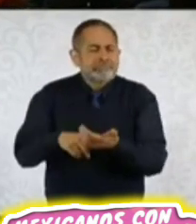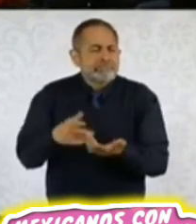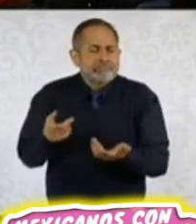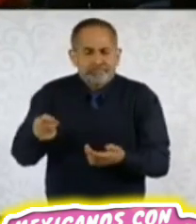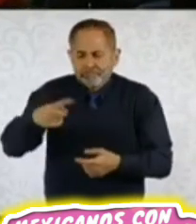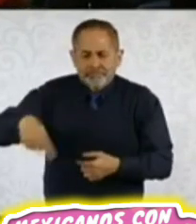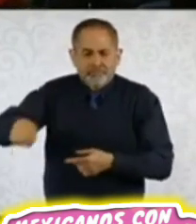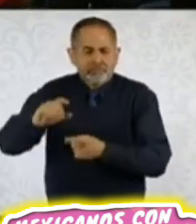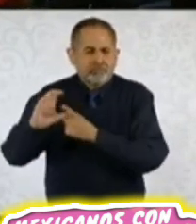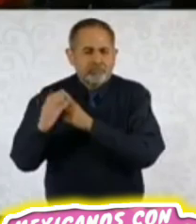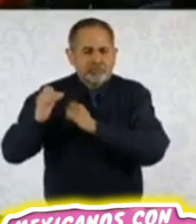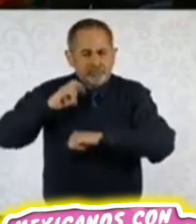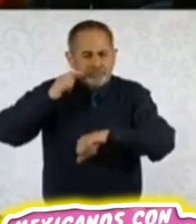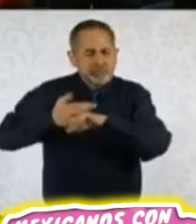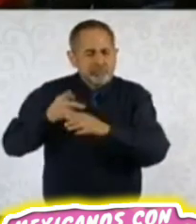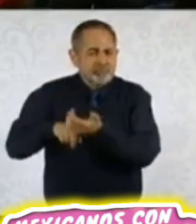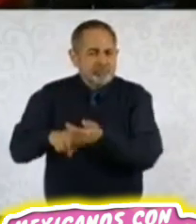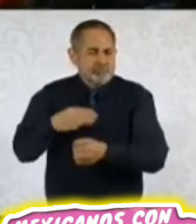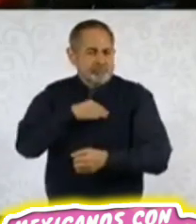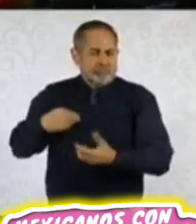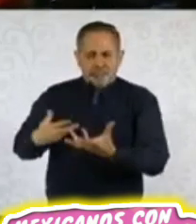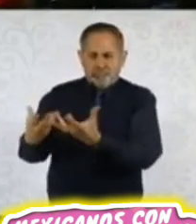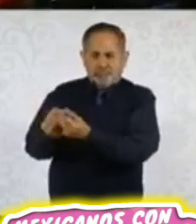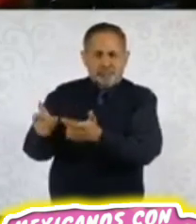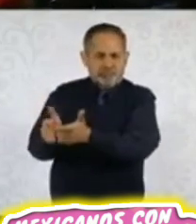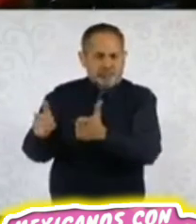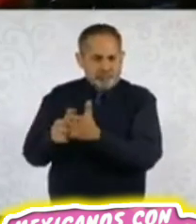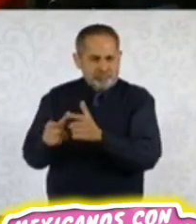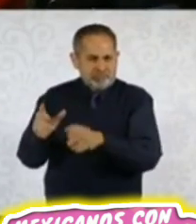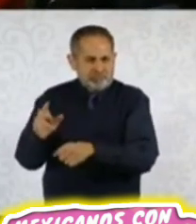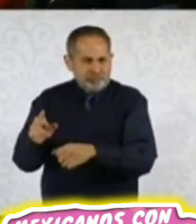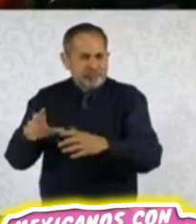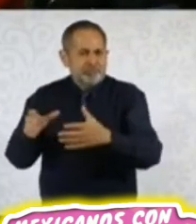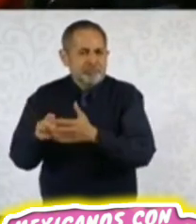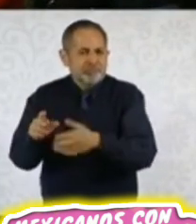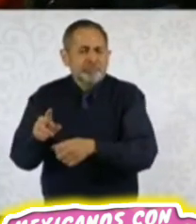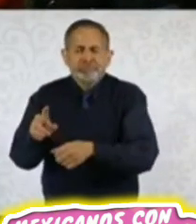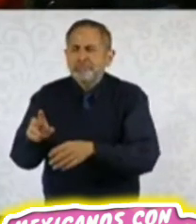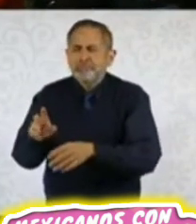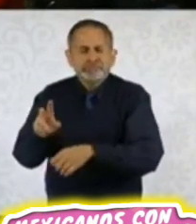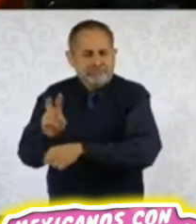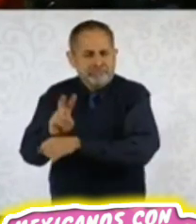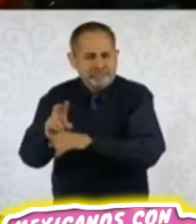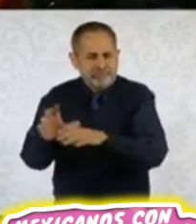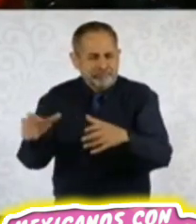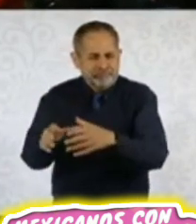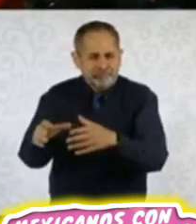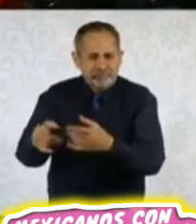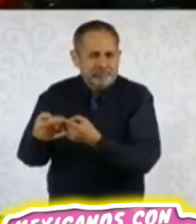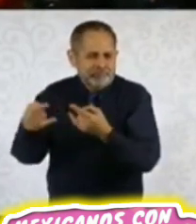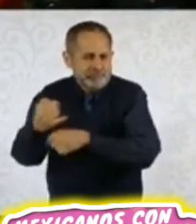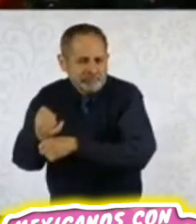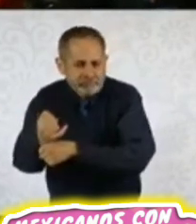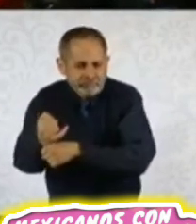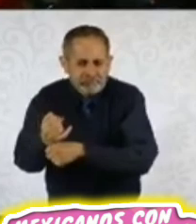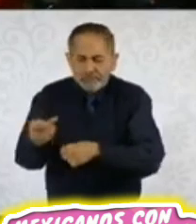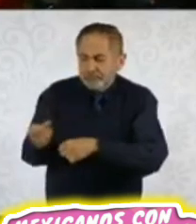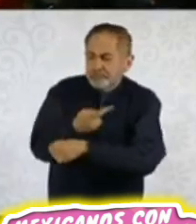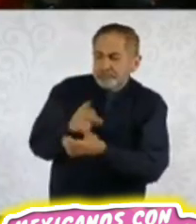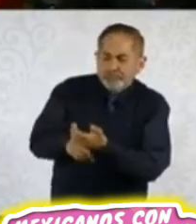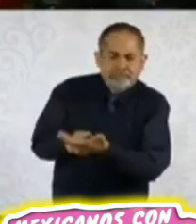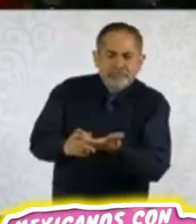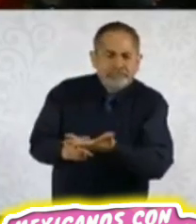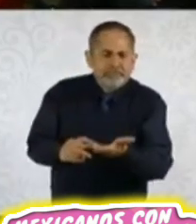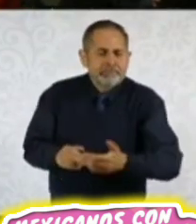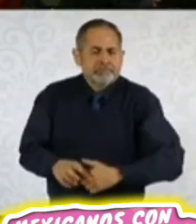los comisionados o los integrantes de los mecanismos de protección, de la memoria, del esclarecimiento de la memoria